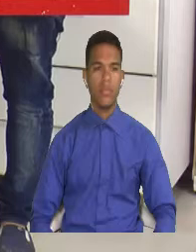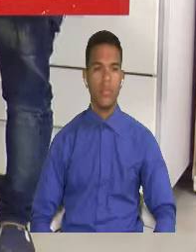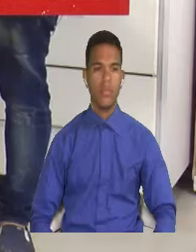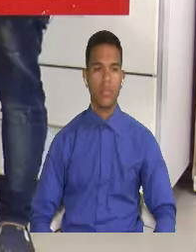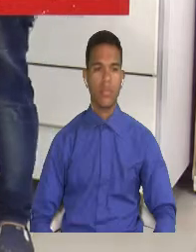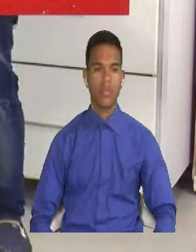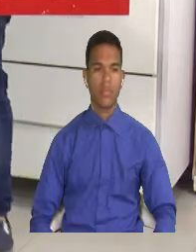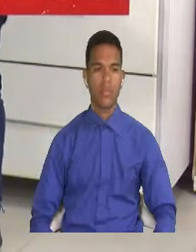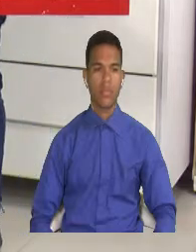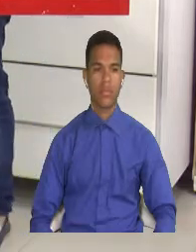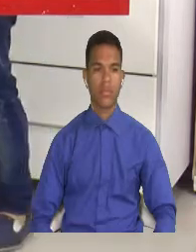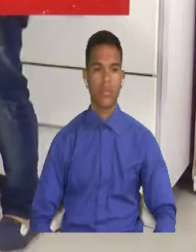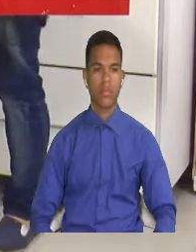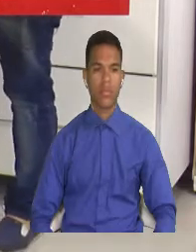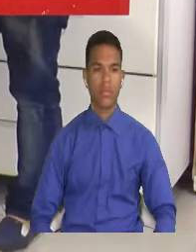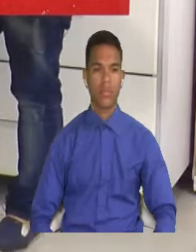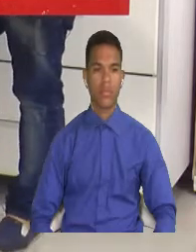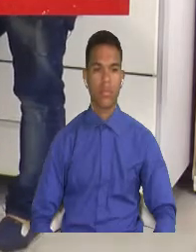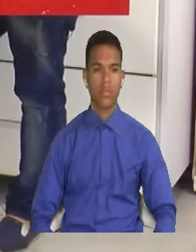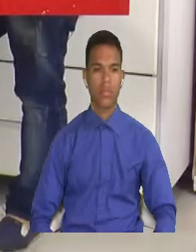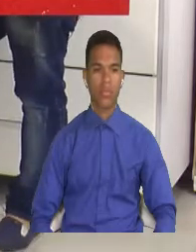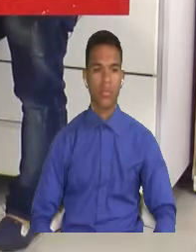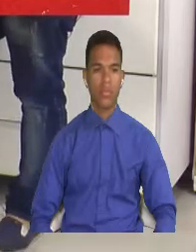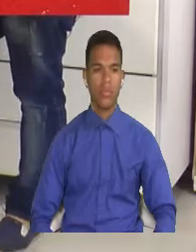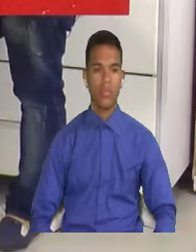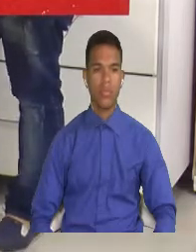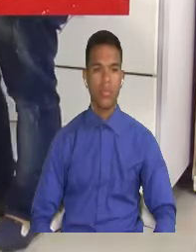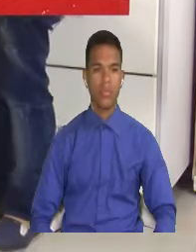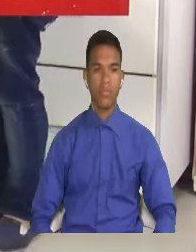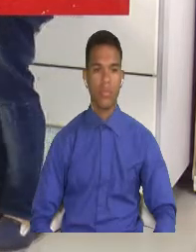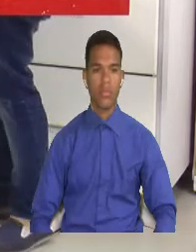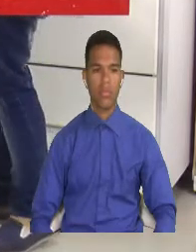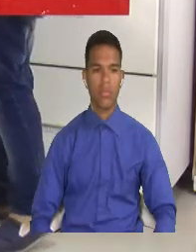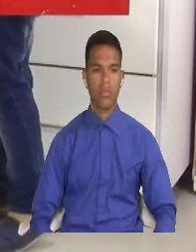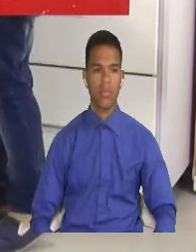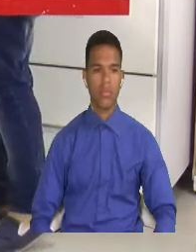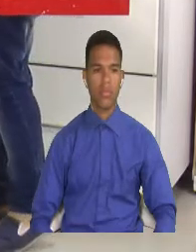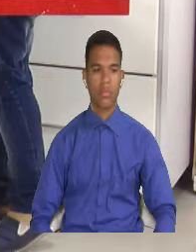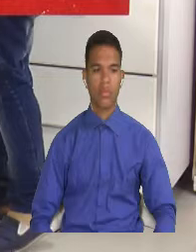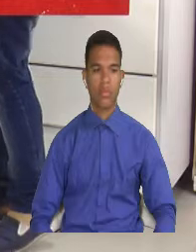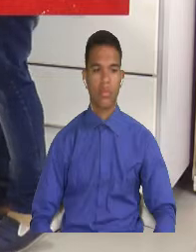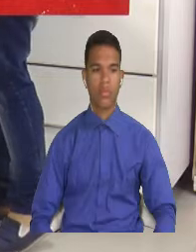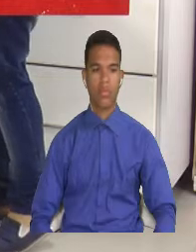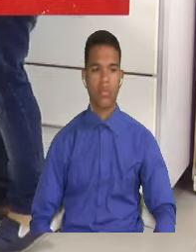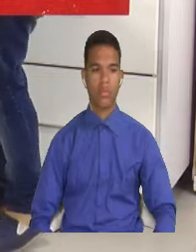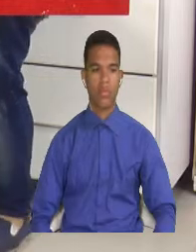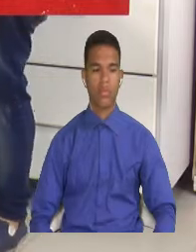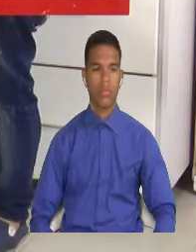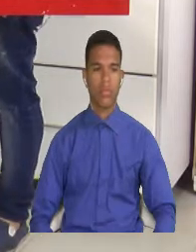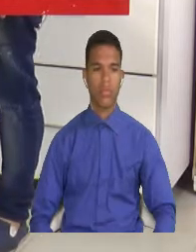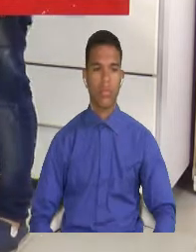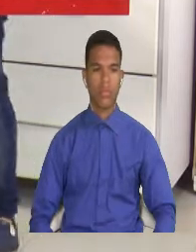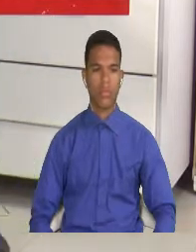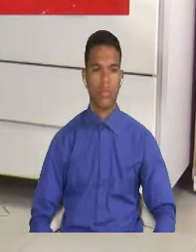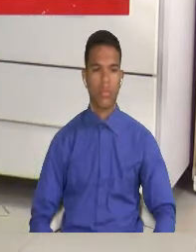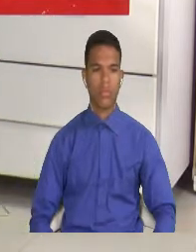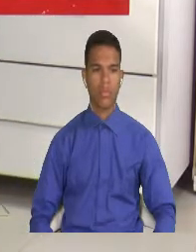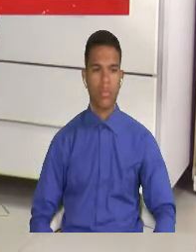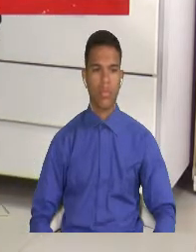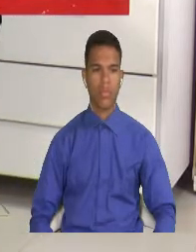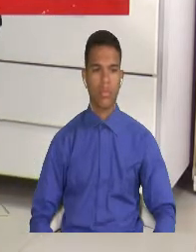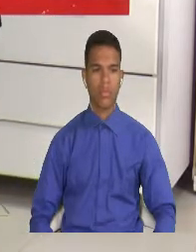nuestra... Retira entonces la tabla. Si ya vamos a empezar a trabajar. Sí, la tabla, sí, señorita. Para que podamos entonces ir mostrando lo